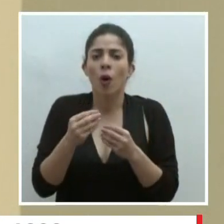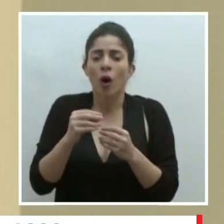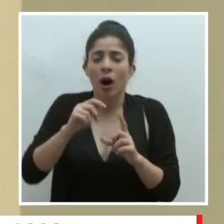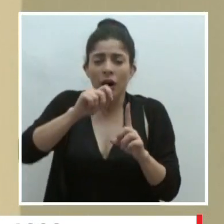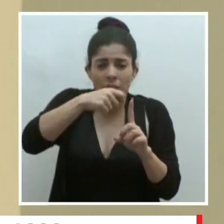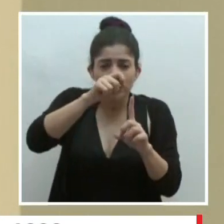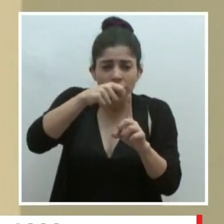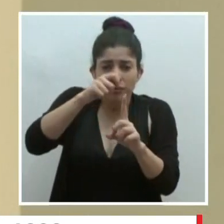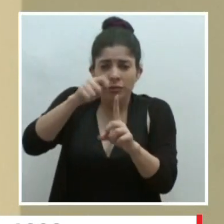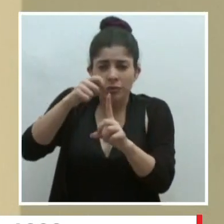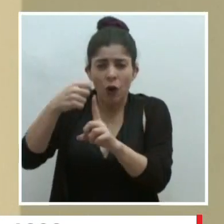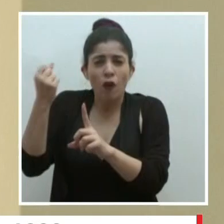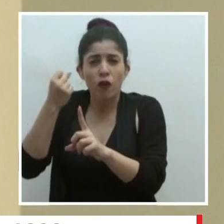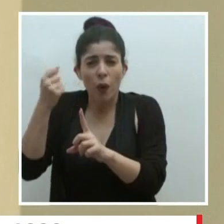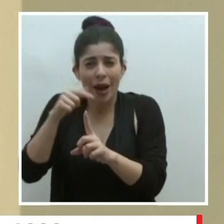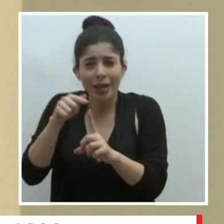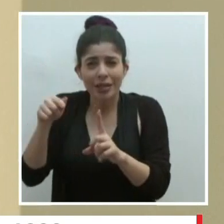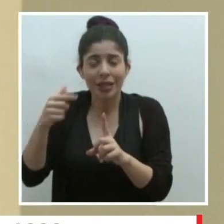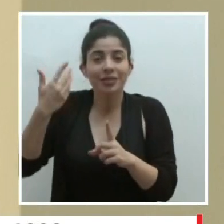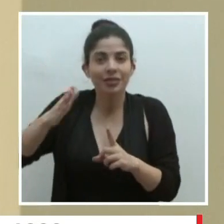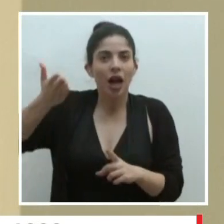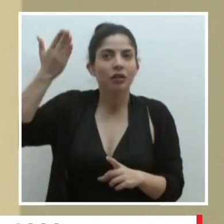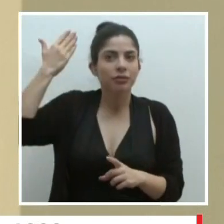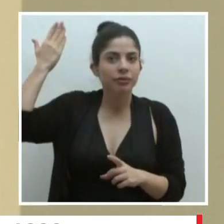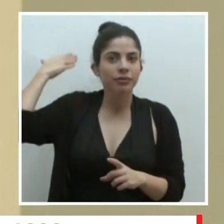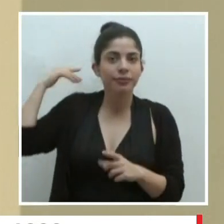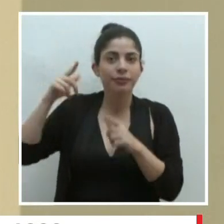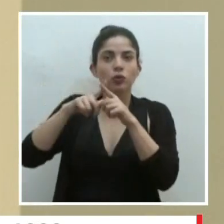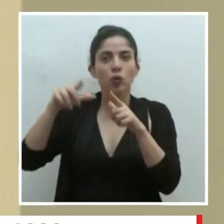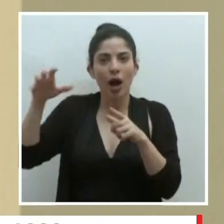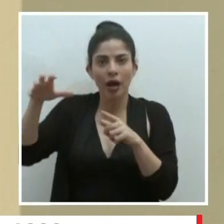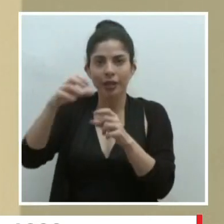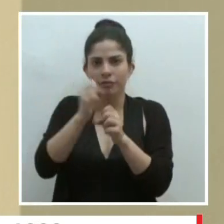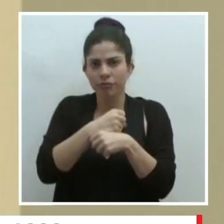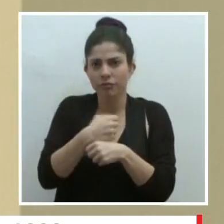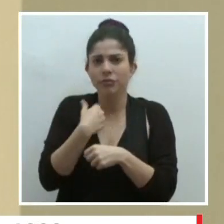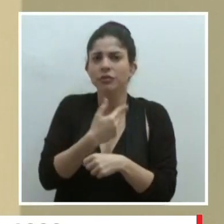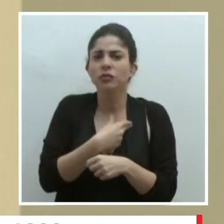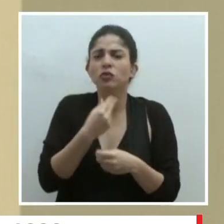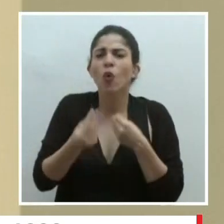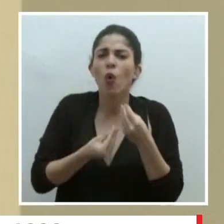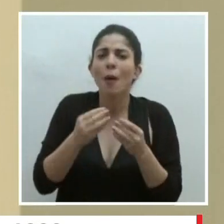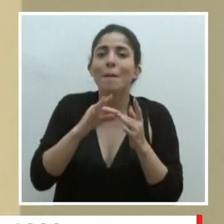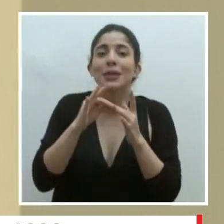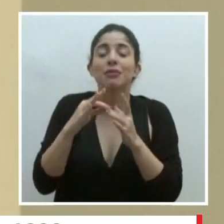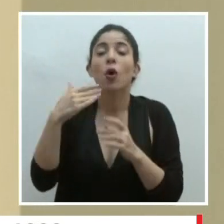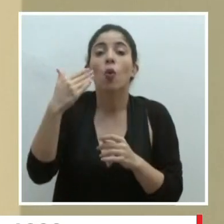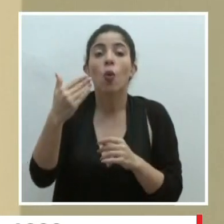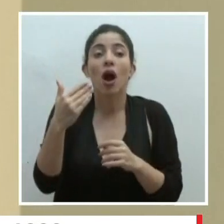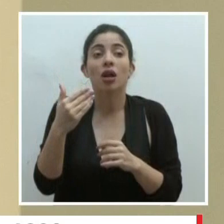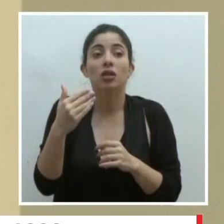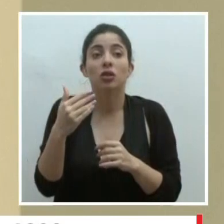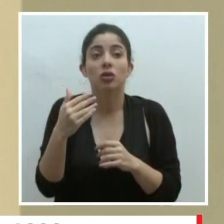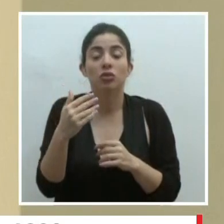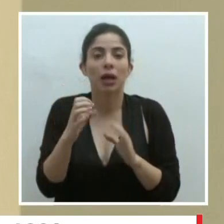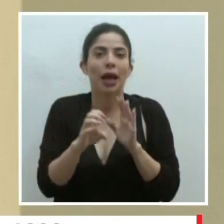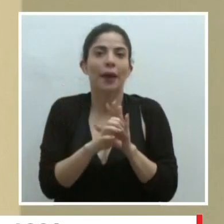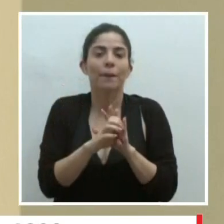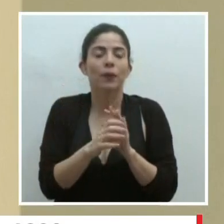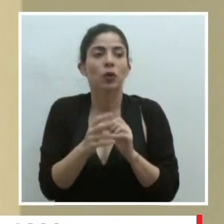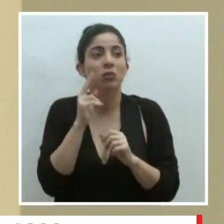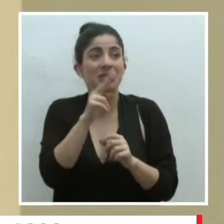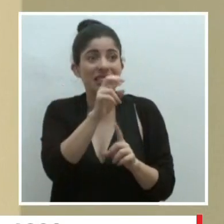agresiva de muestras, es parte de lo que hemos hecho en otros momentos en otras zonas. En realidad nosotros lo hacemos sobre todo cuando tenemos algunos indicios de una situación un